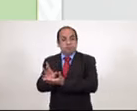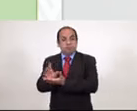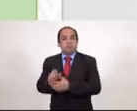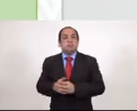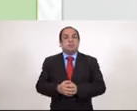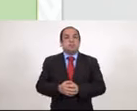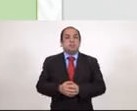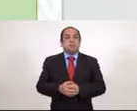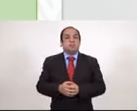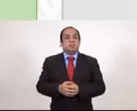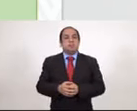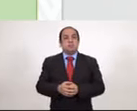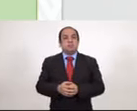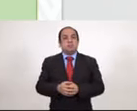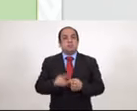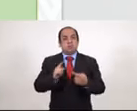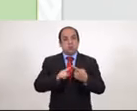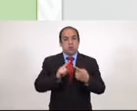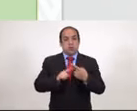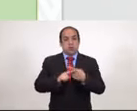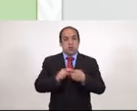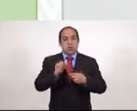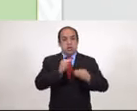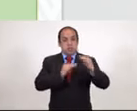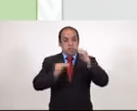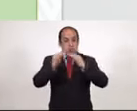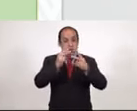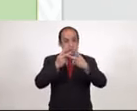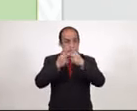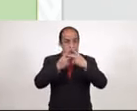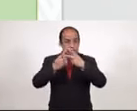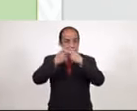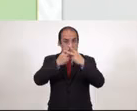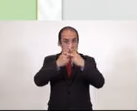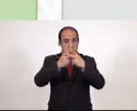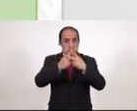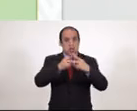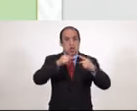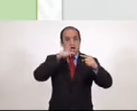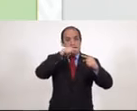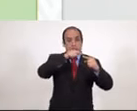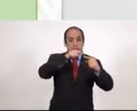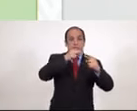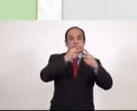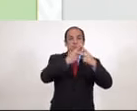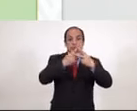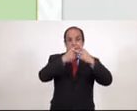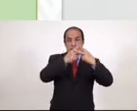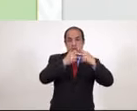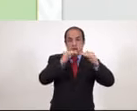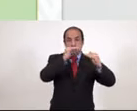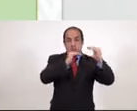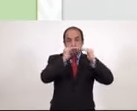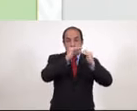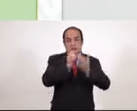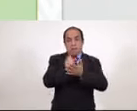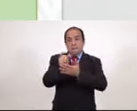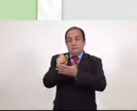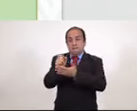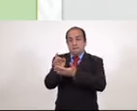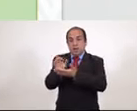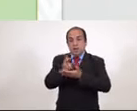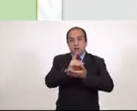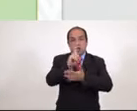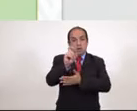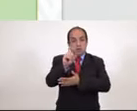los tanques Cerro de la Estrella, desde donde se suministra agua a un área muy grande, a una zona